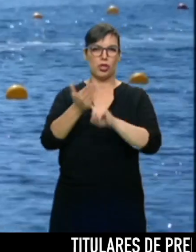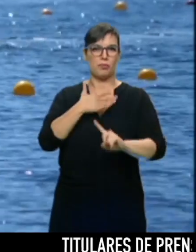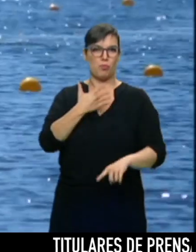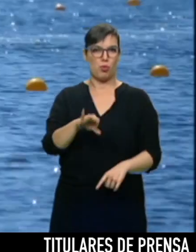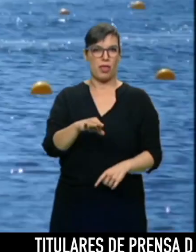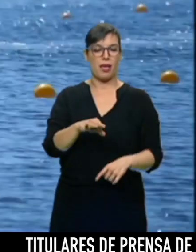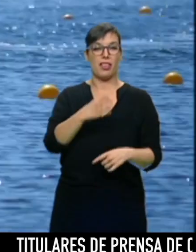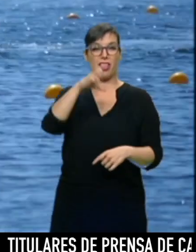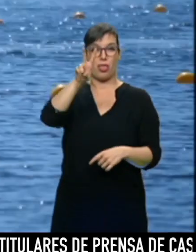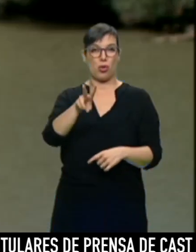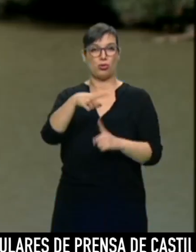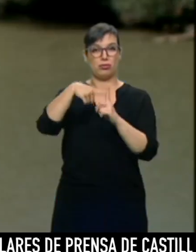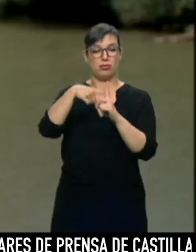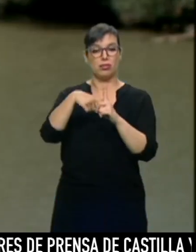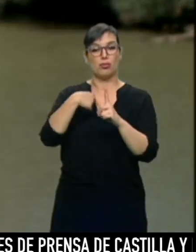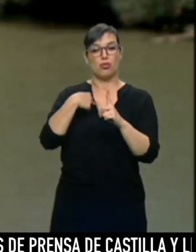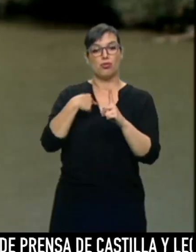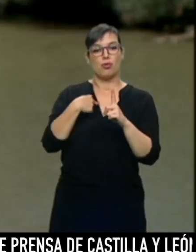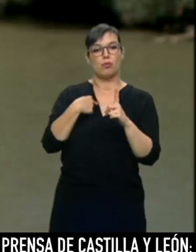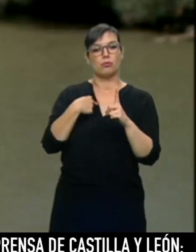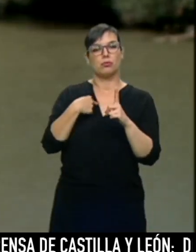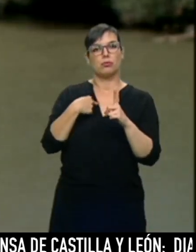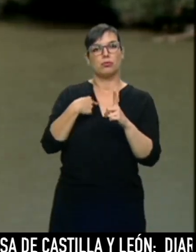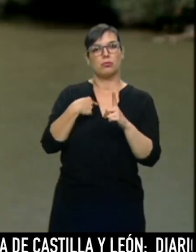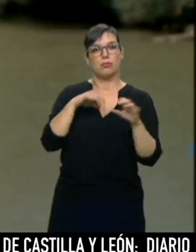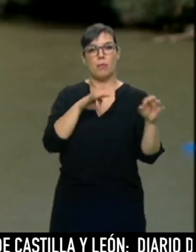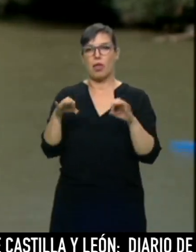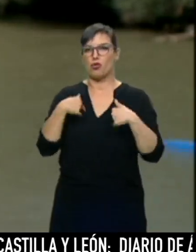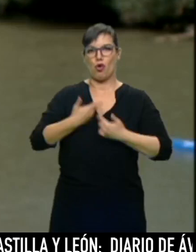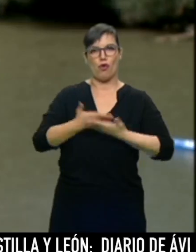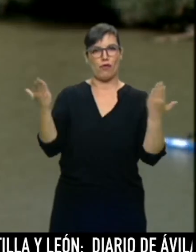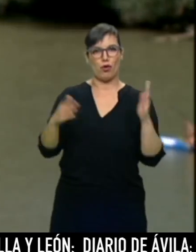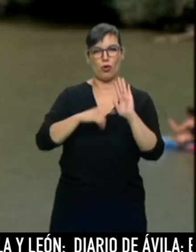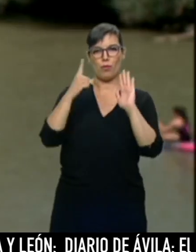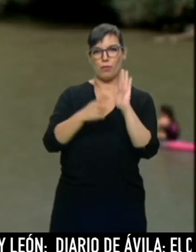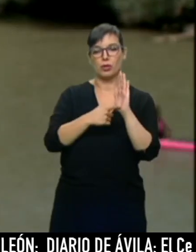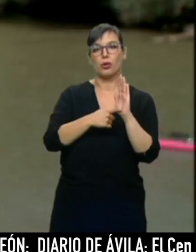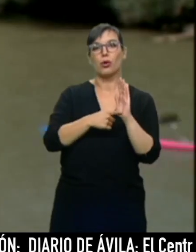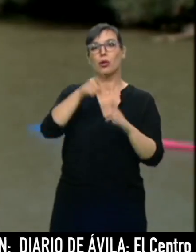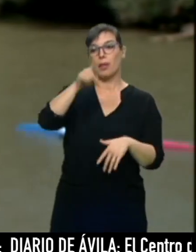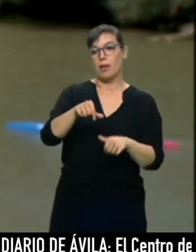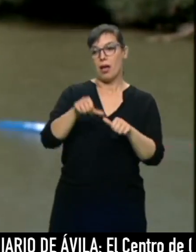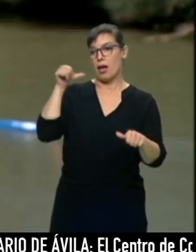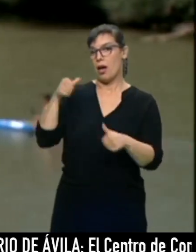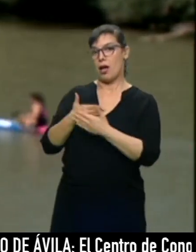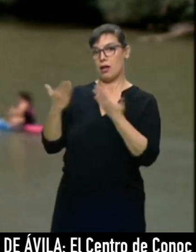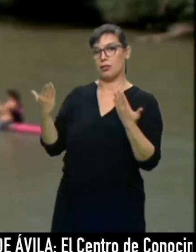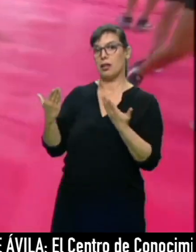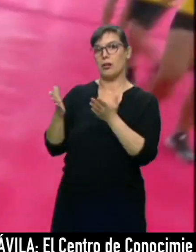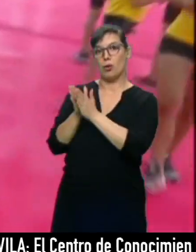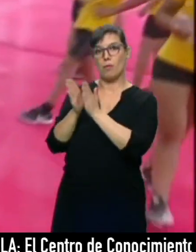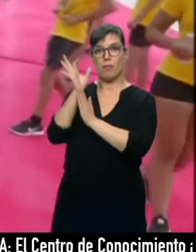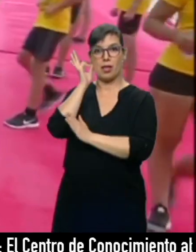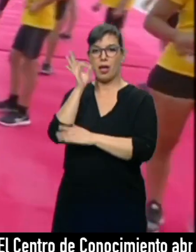El C2 que estoy formando, confío en él plenamente, al igual que confiaba plenamente en el C2 con Antía.